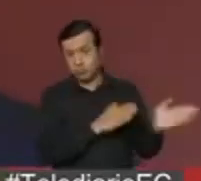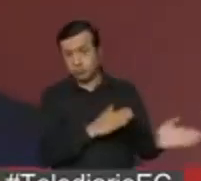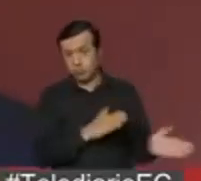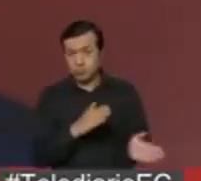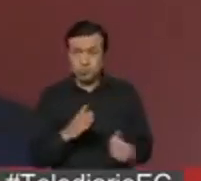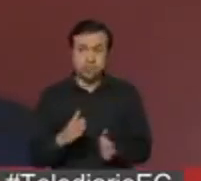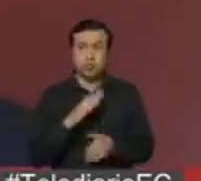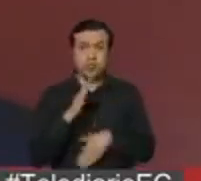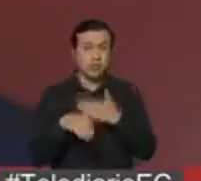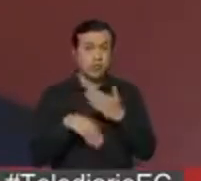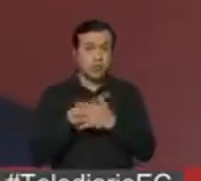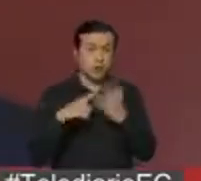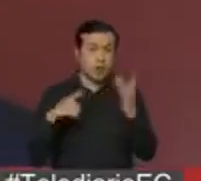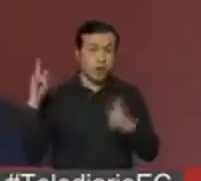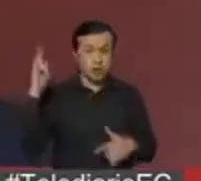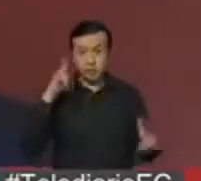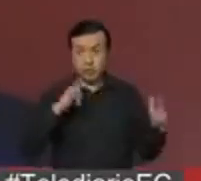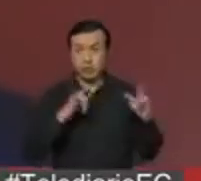los filtros que tienen los aviones,